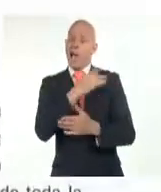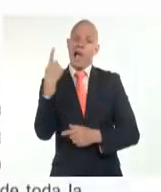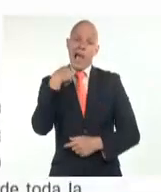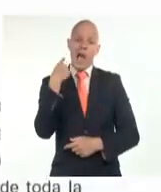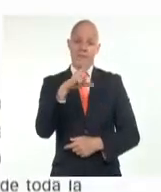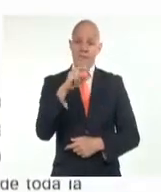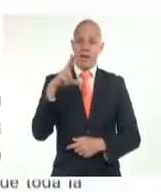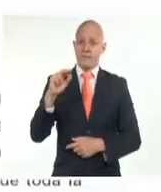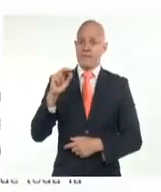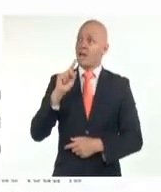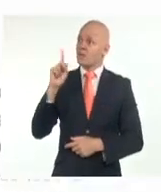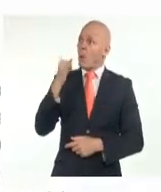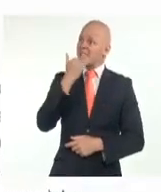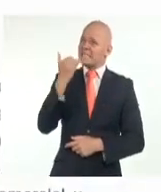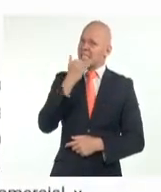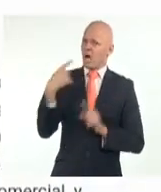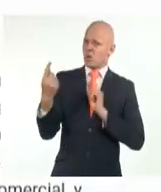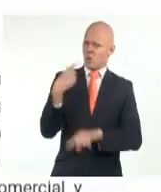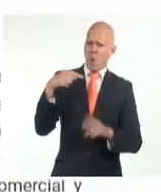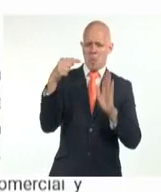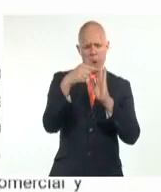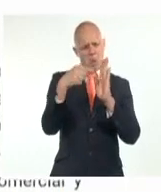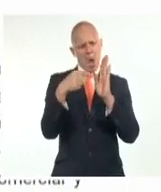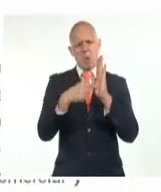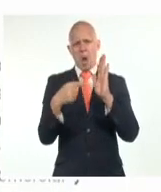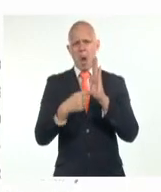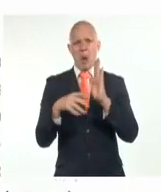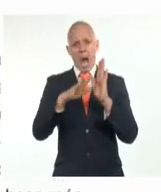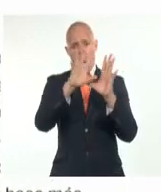daños acumulados a la economía cubana ascendentes a